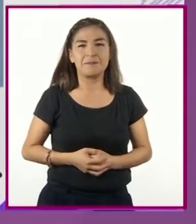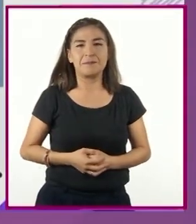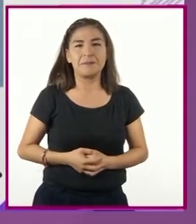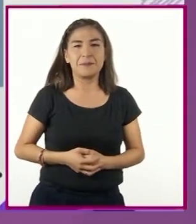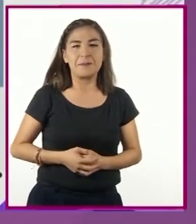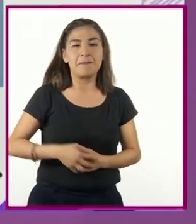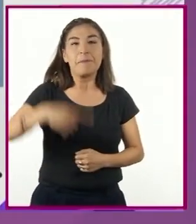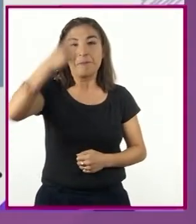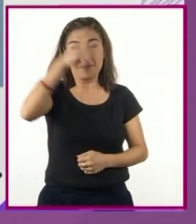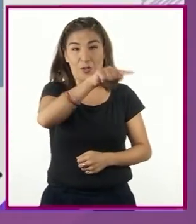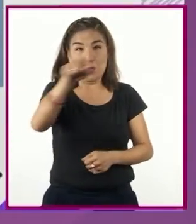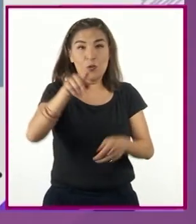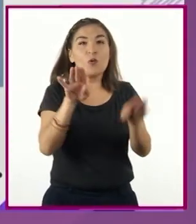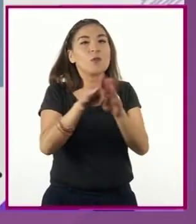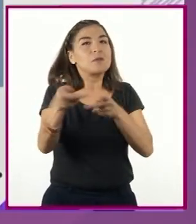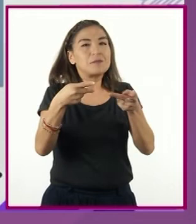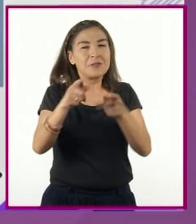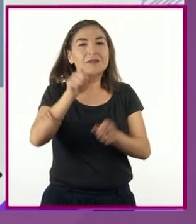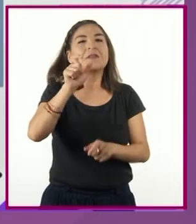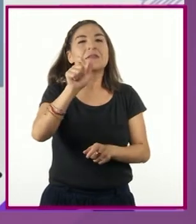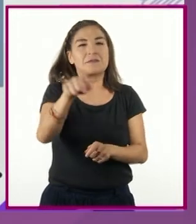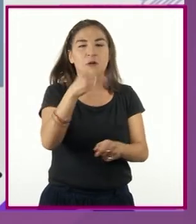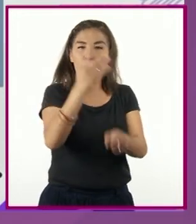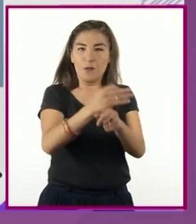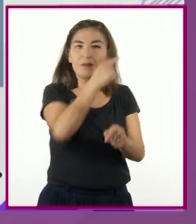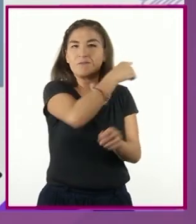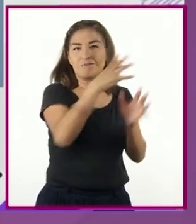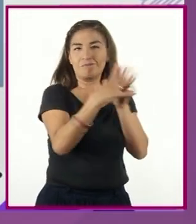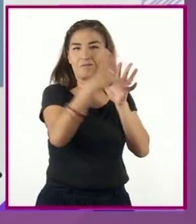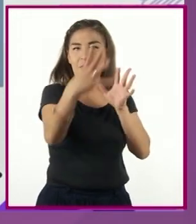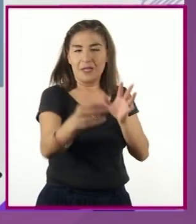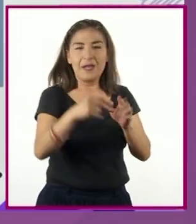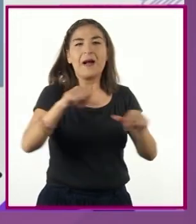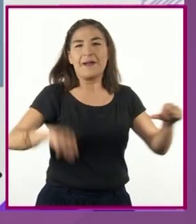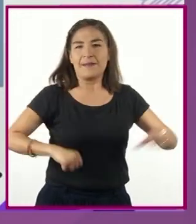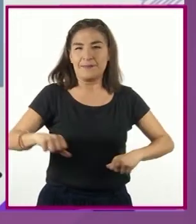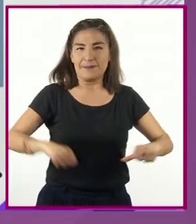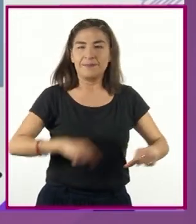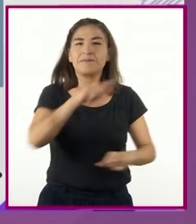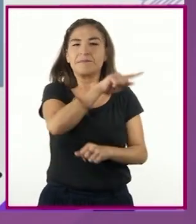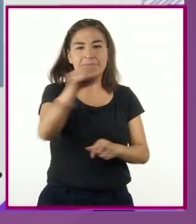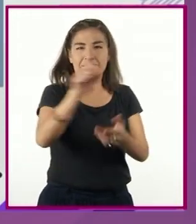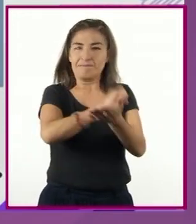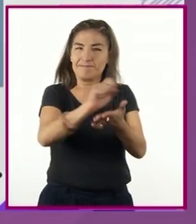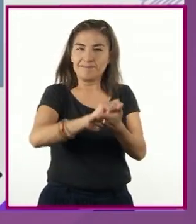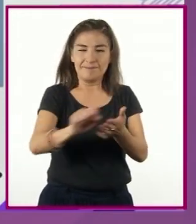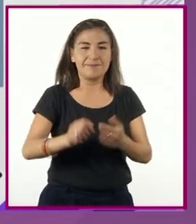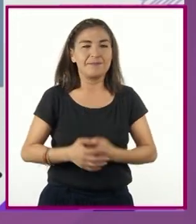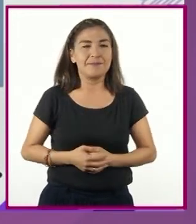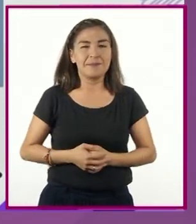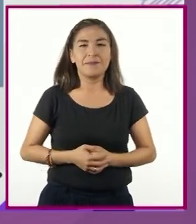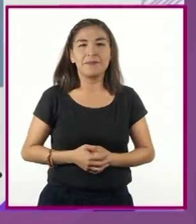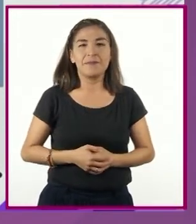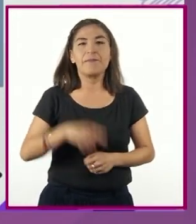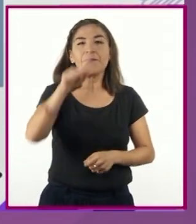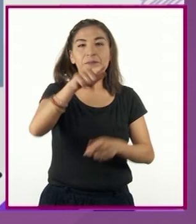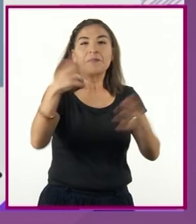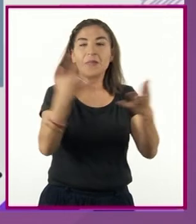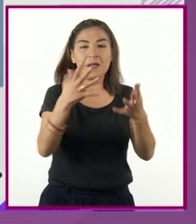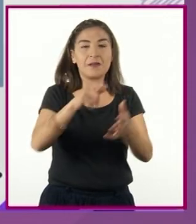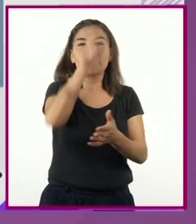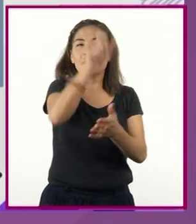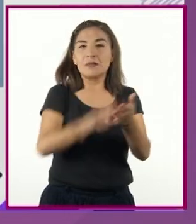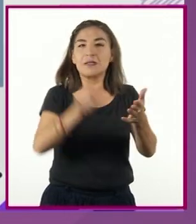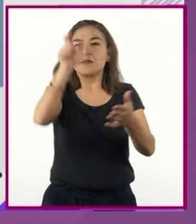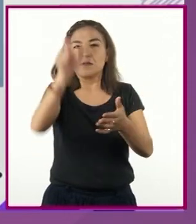Para organizar sus anotaciones, las y los invito a realizar la siguiente actividad. Elaboren un cuadro con